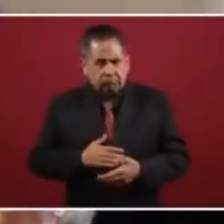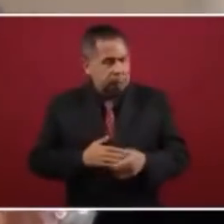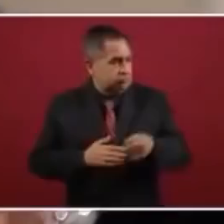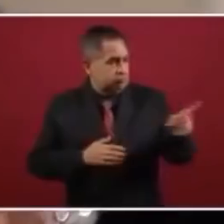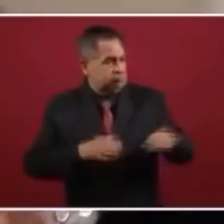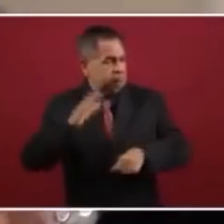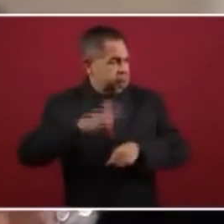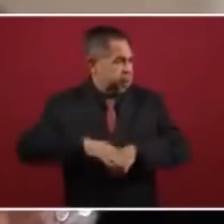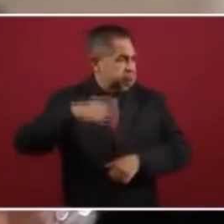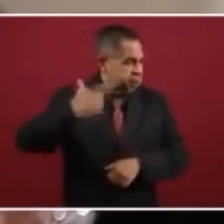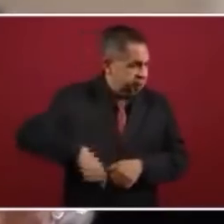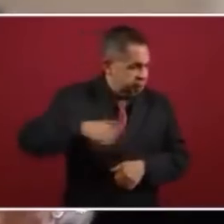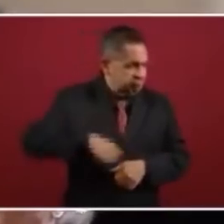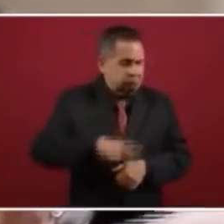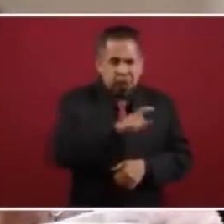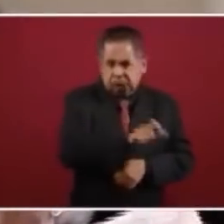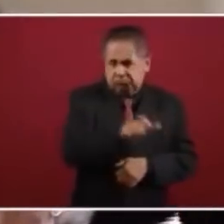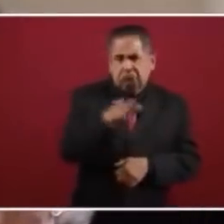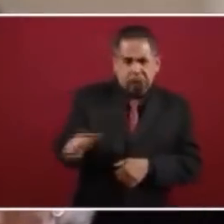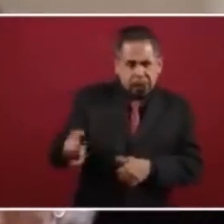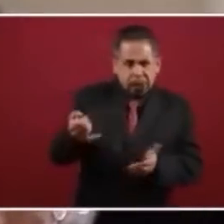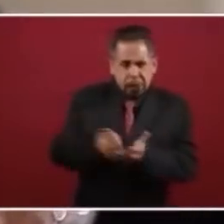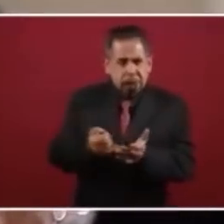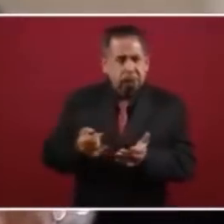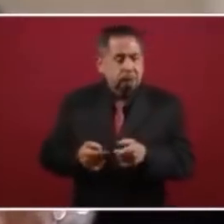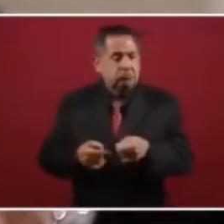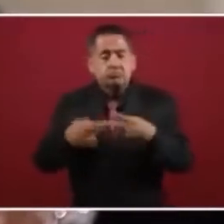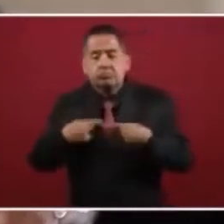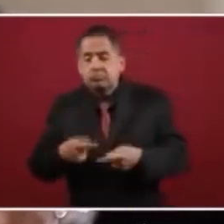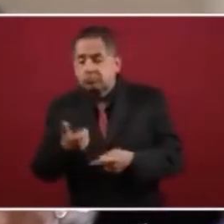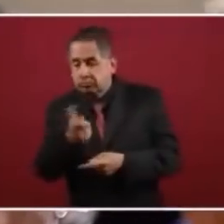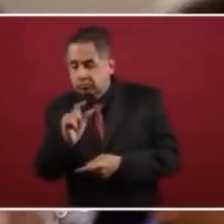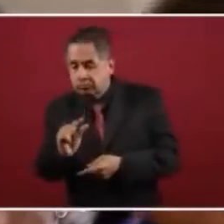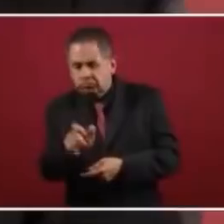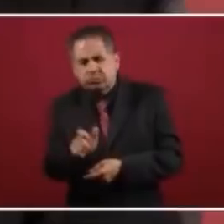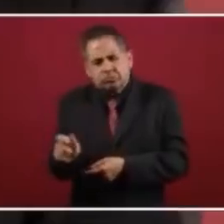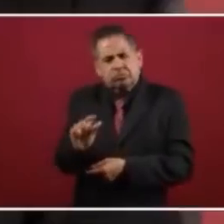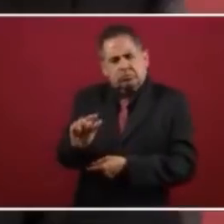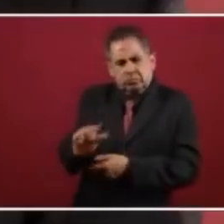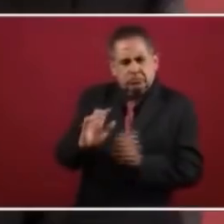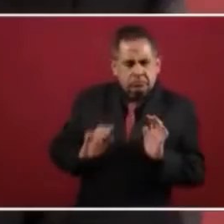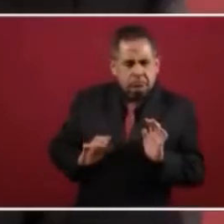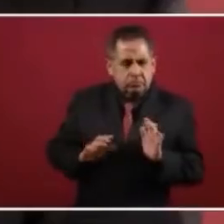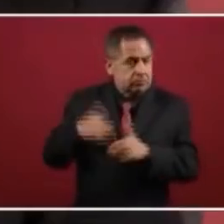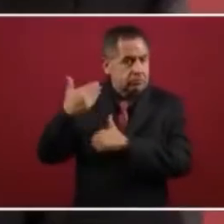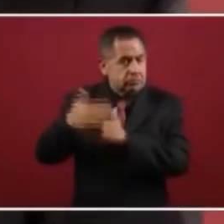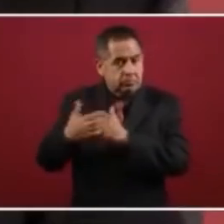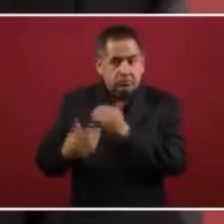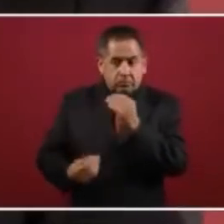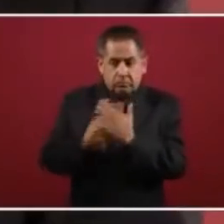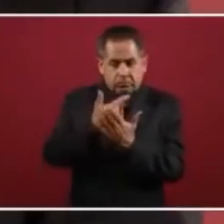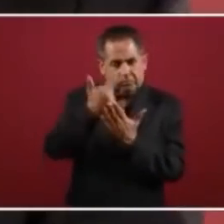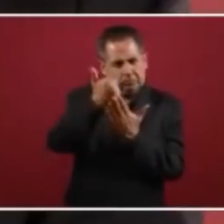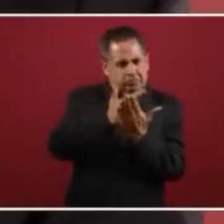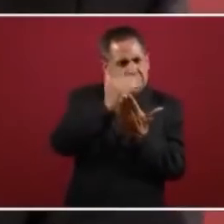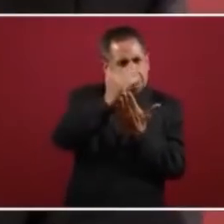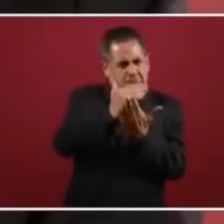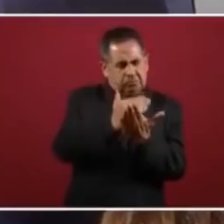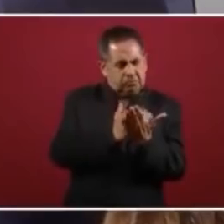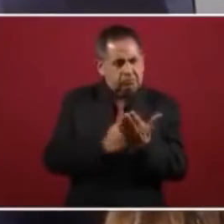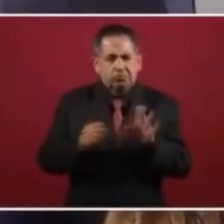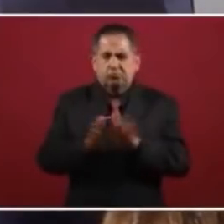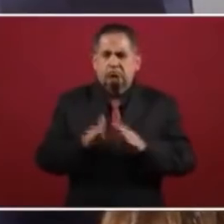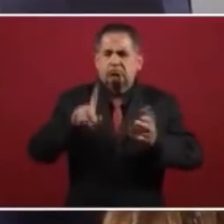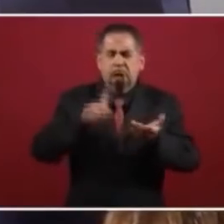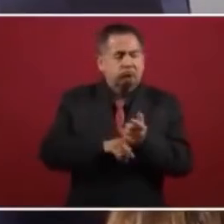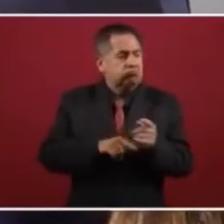más tienen y quienes menos tienen, que paguen menos, presidente. ¿Vendrá una nueva lista de plutocracia mexicana